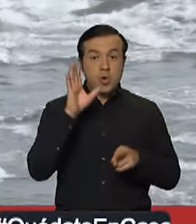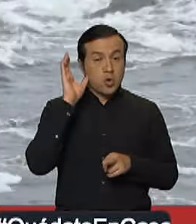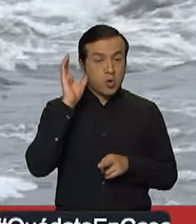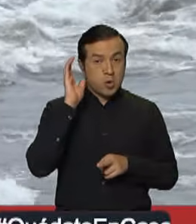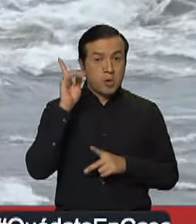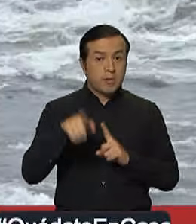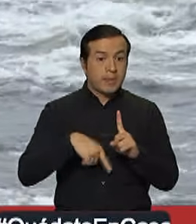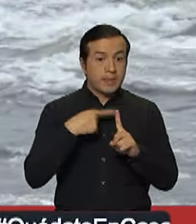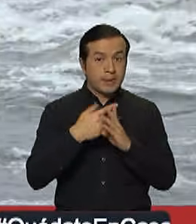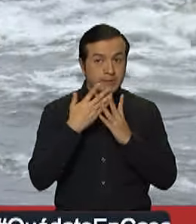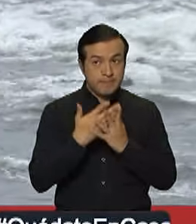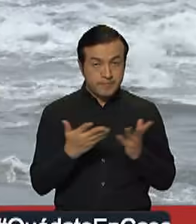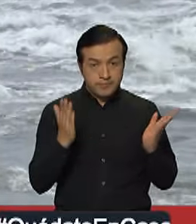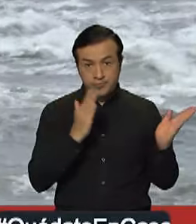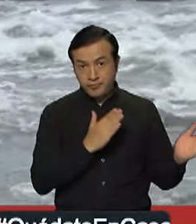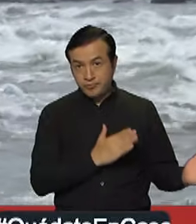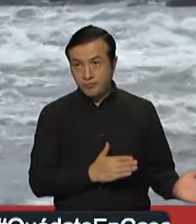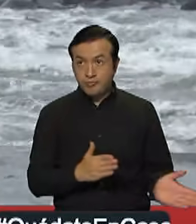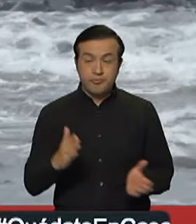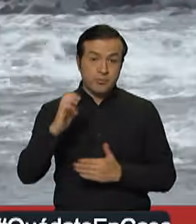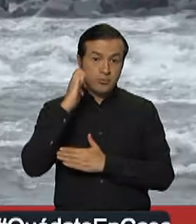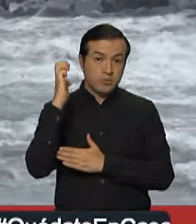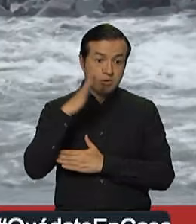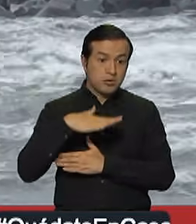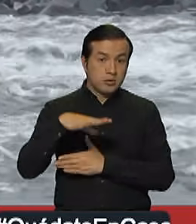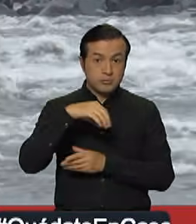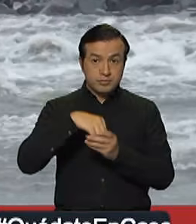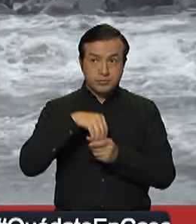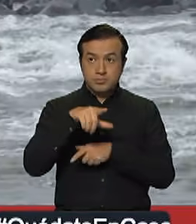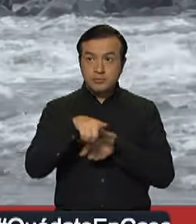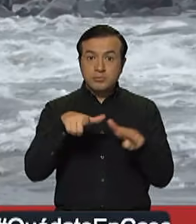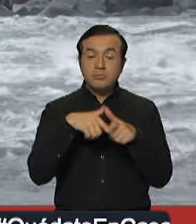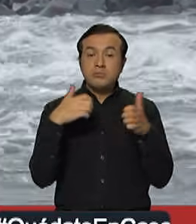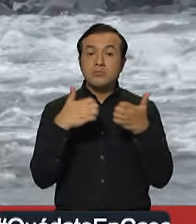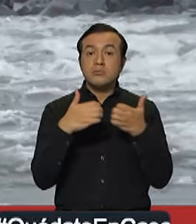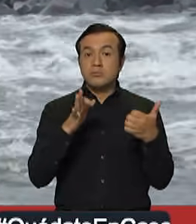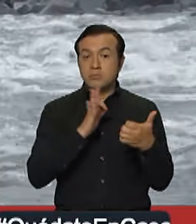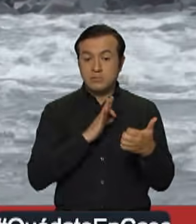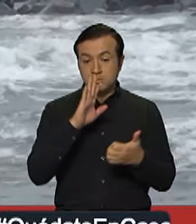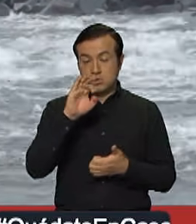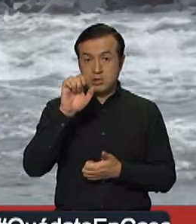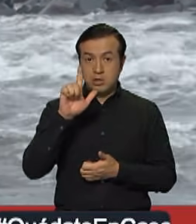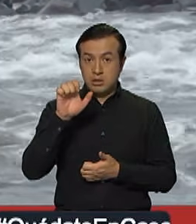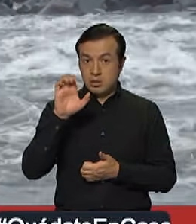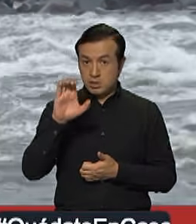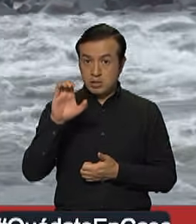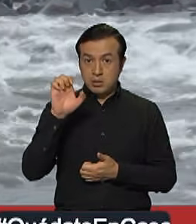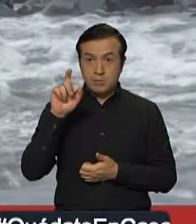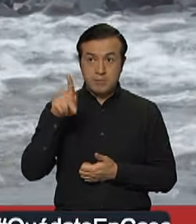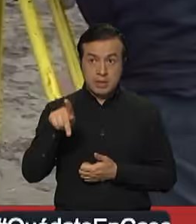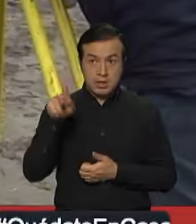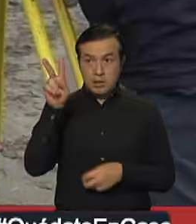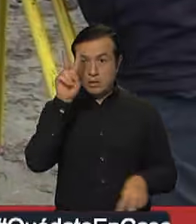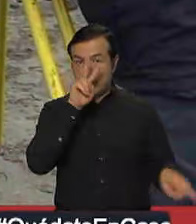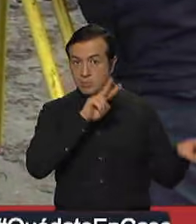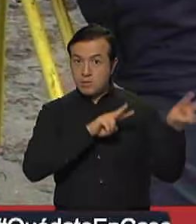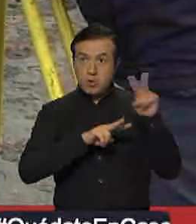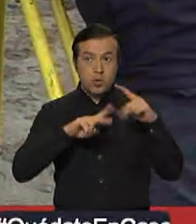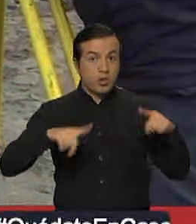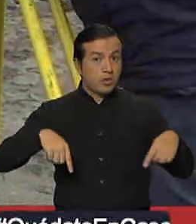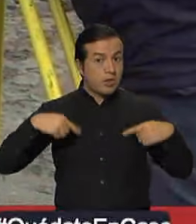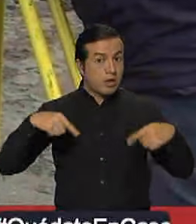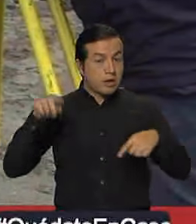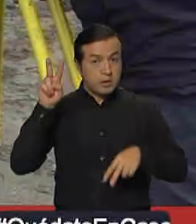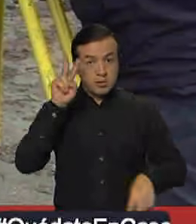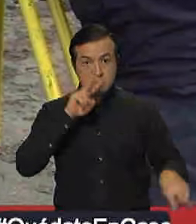las pertenencias de ejecutar obras emergentes en el sitio. El equipo técnico de SELEC EP realiza el monitoreo diario de la